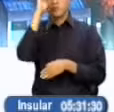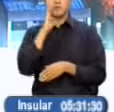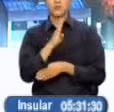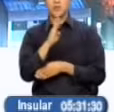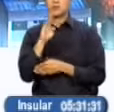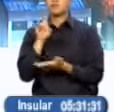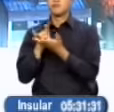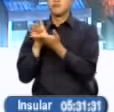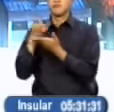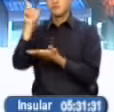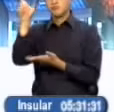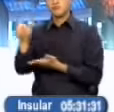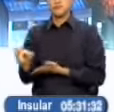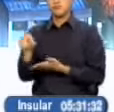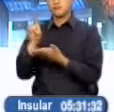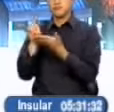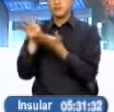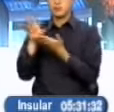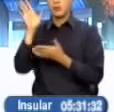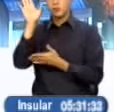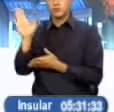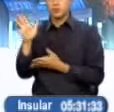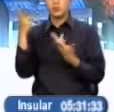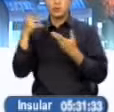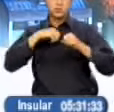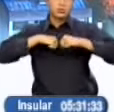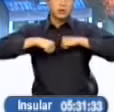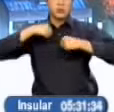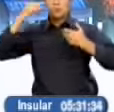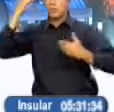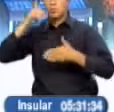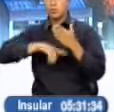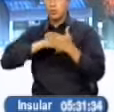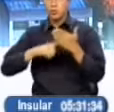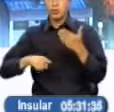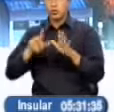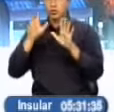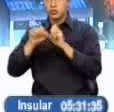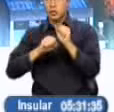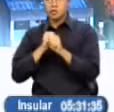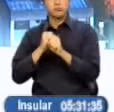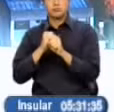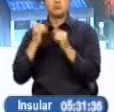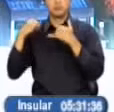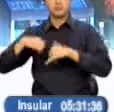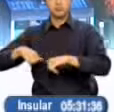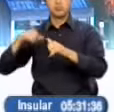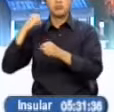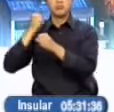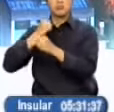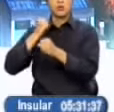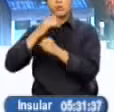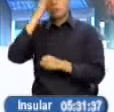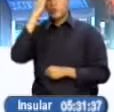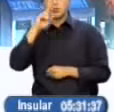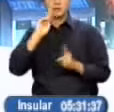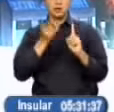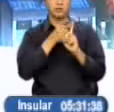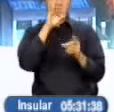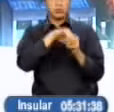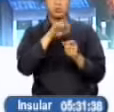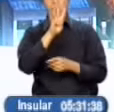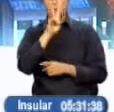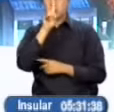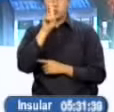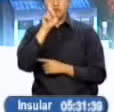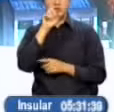como presidenta sin embargo no será inhabilitada de ejercer cargos públicos durante ocho años ya que en una segunda votación sólo 42 senadores